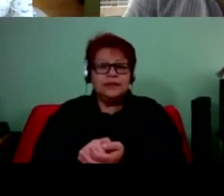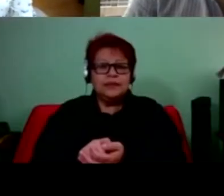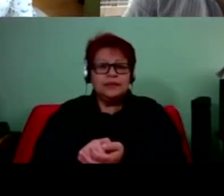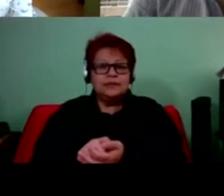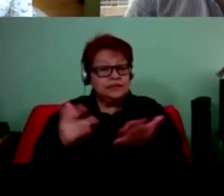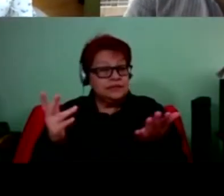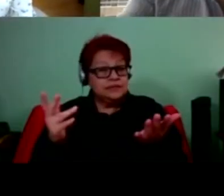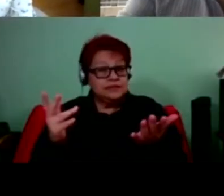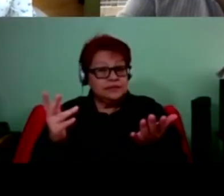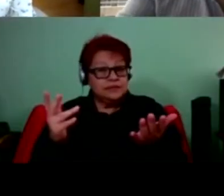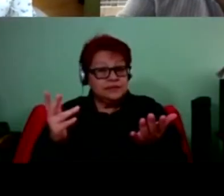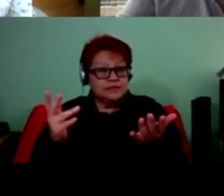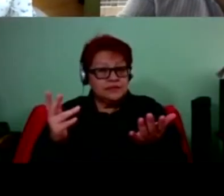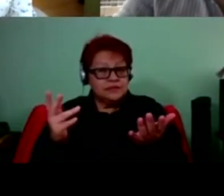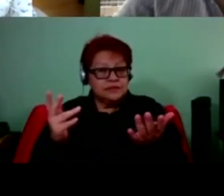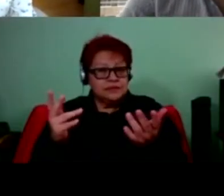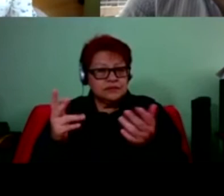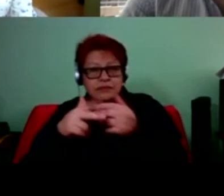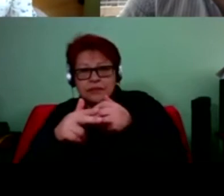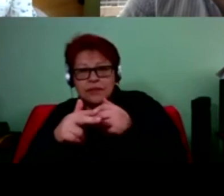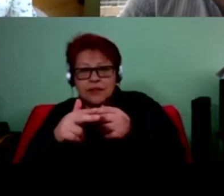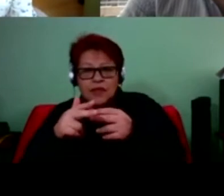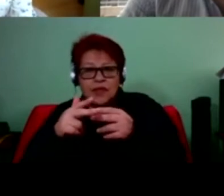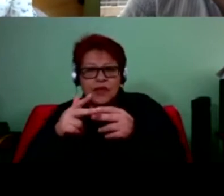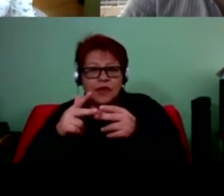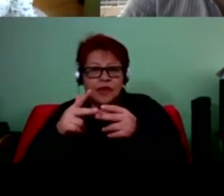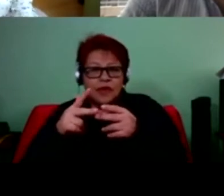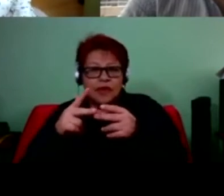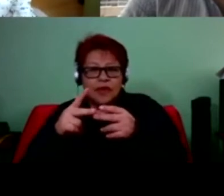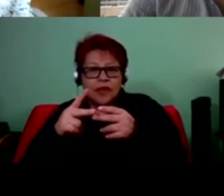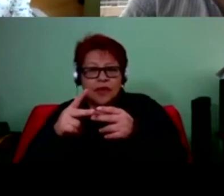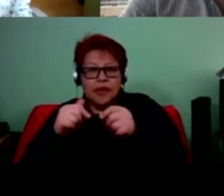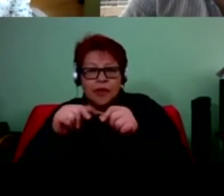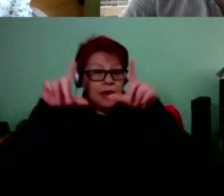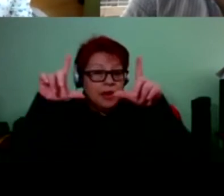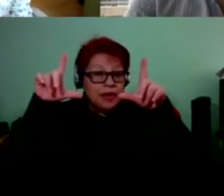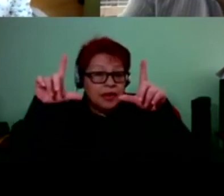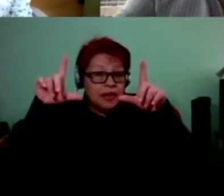Creo que se cortó ahí la presentación.